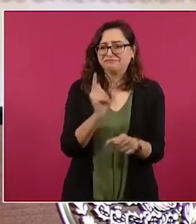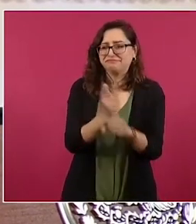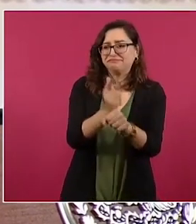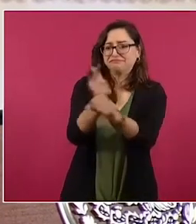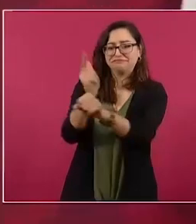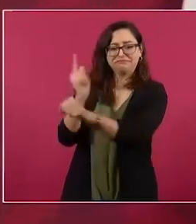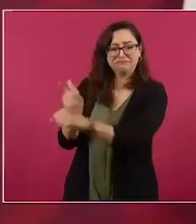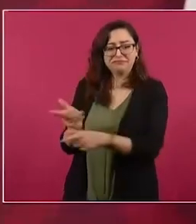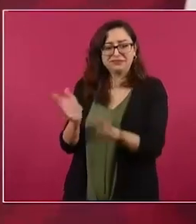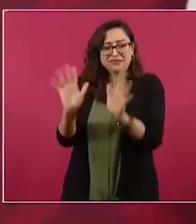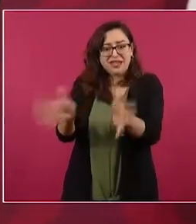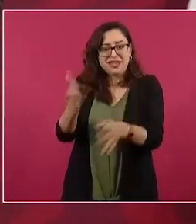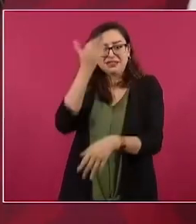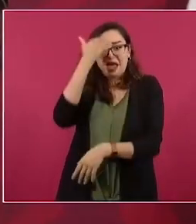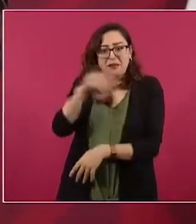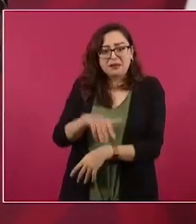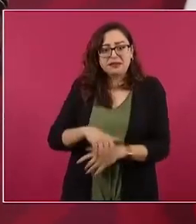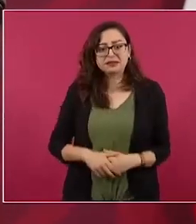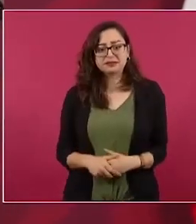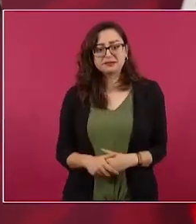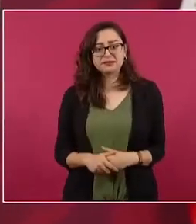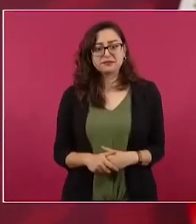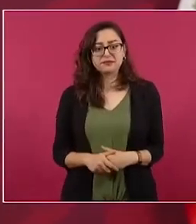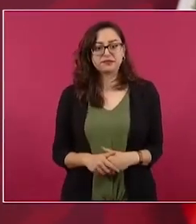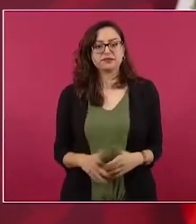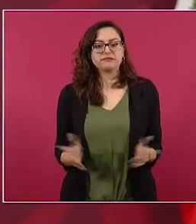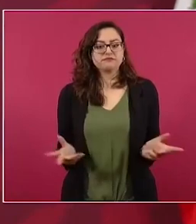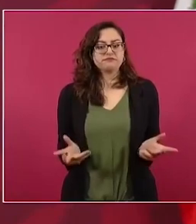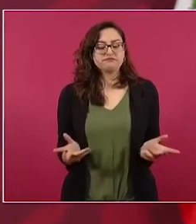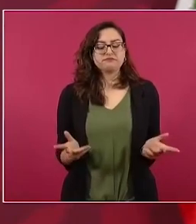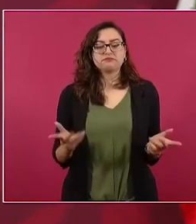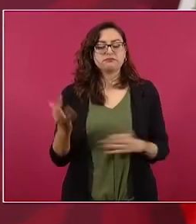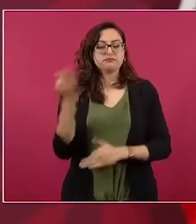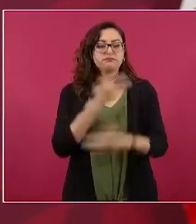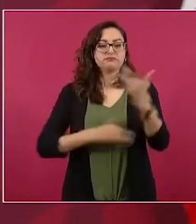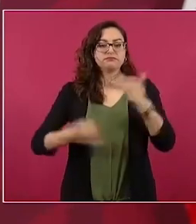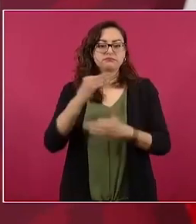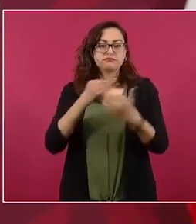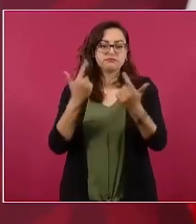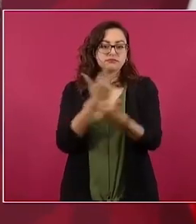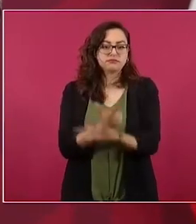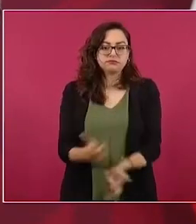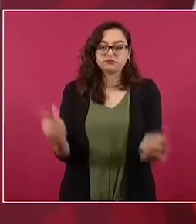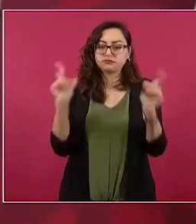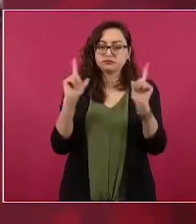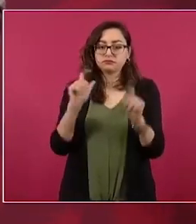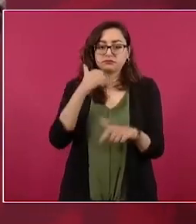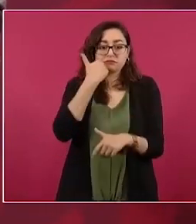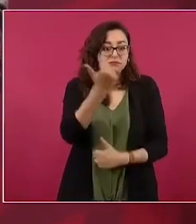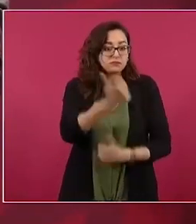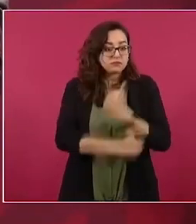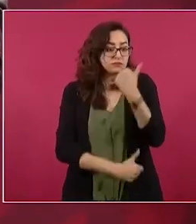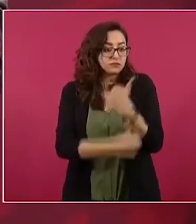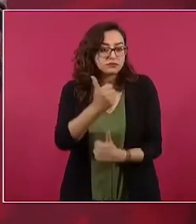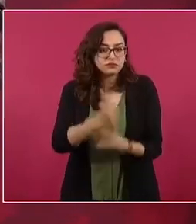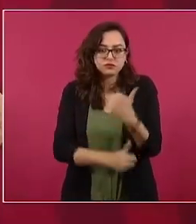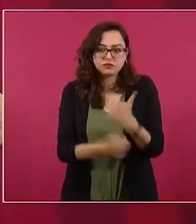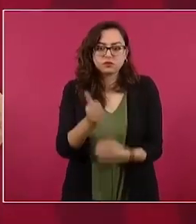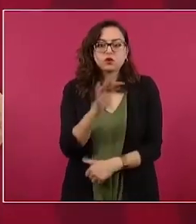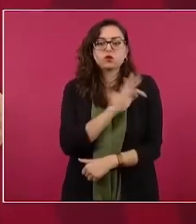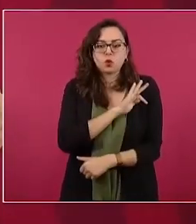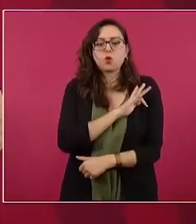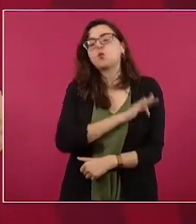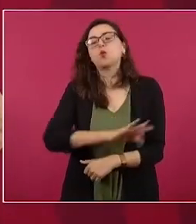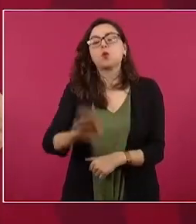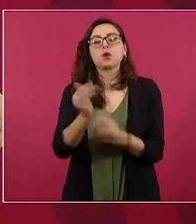Y además hay libertad para que todo el que quiera participar lo